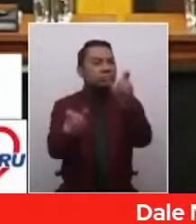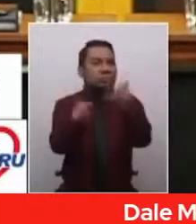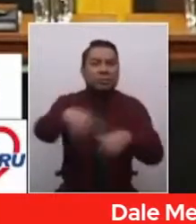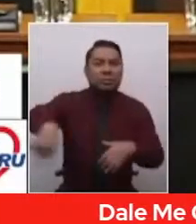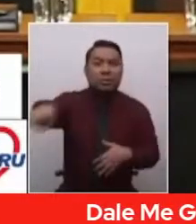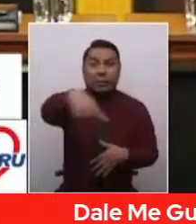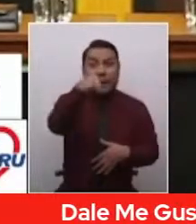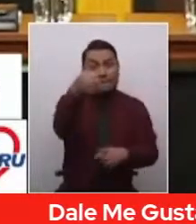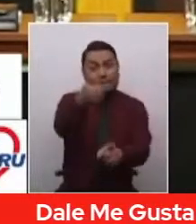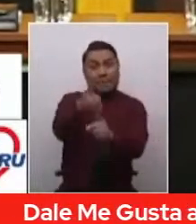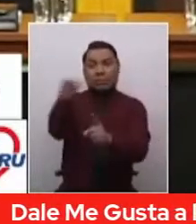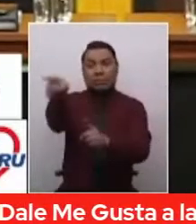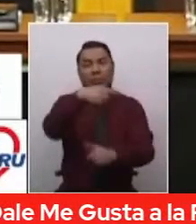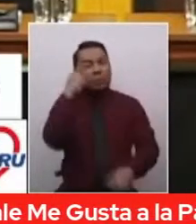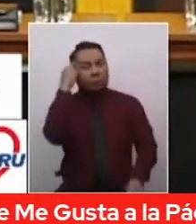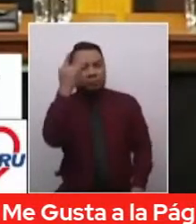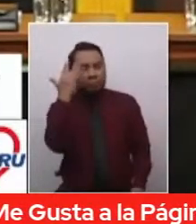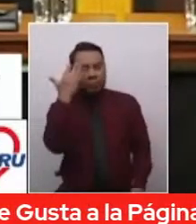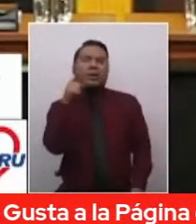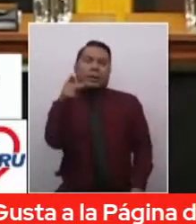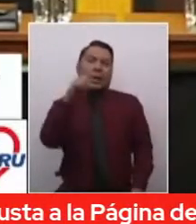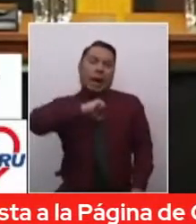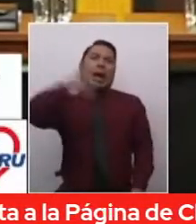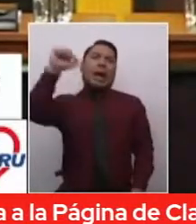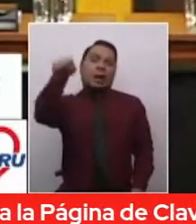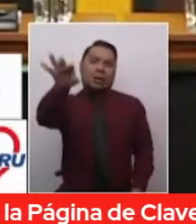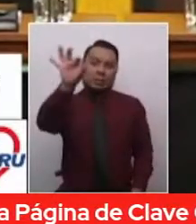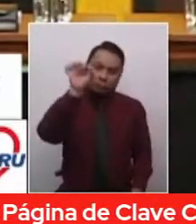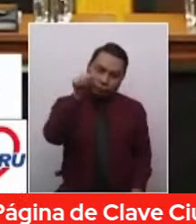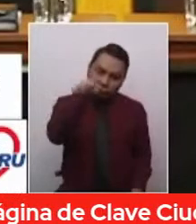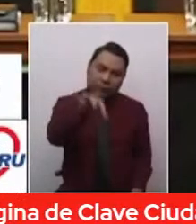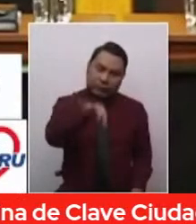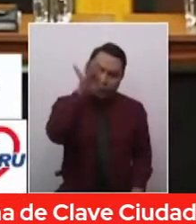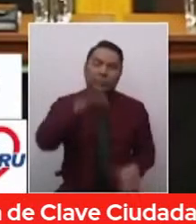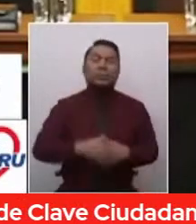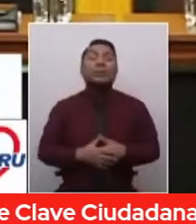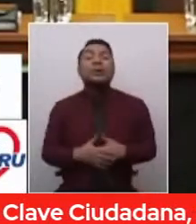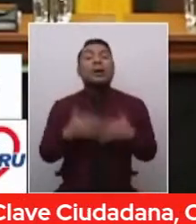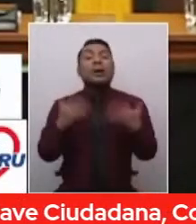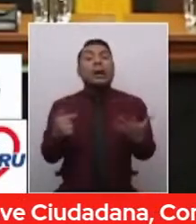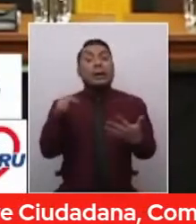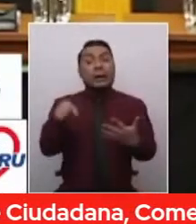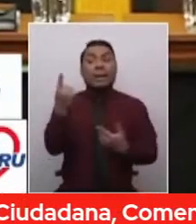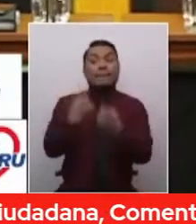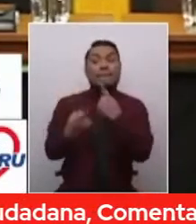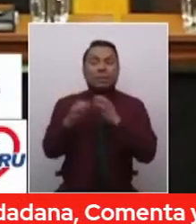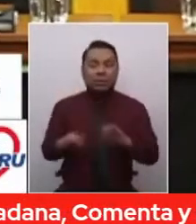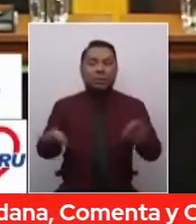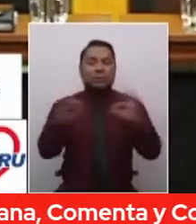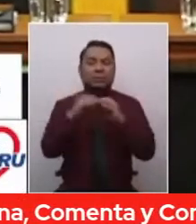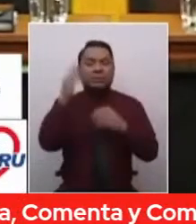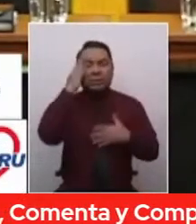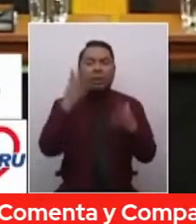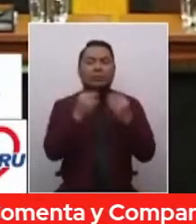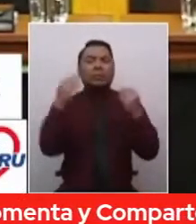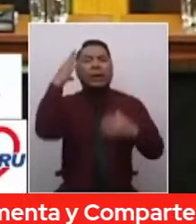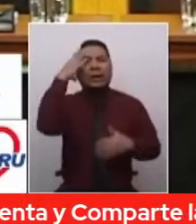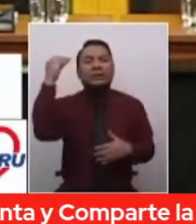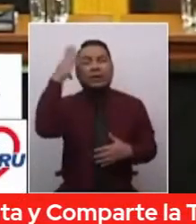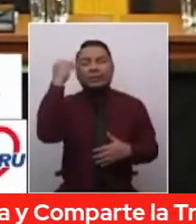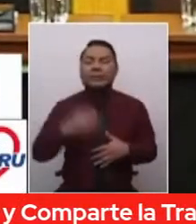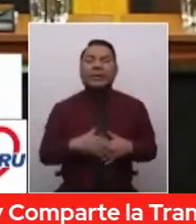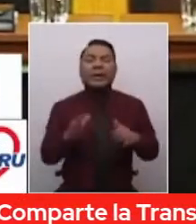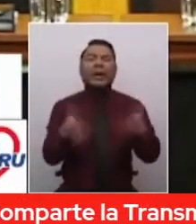hoy los ciudadanos que por fin ganen, ¿verdad? Es una pregunta muy importante y es algo que tenemos muchísima experiencia y